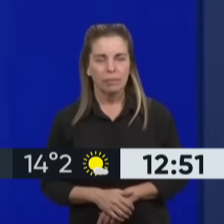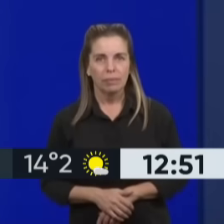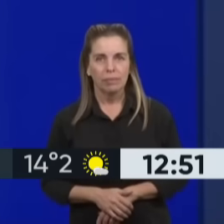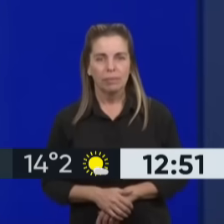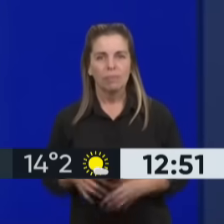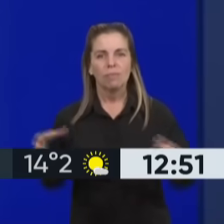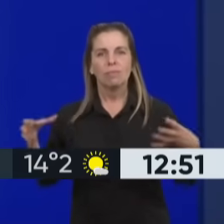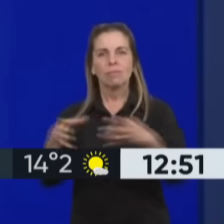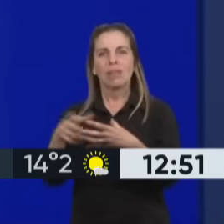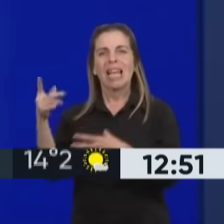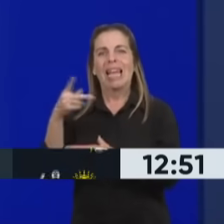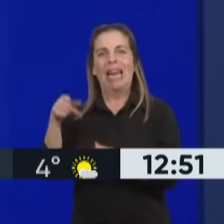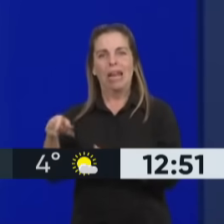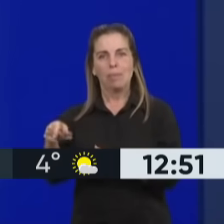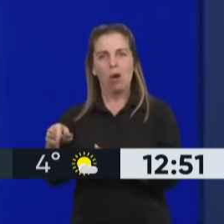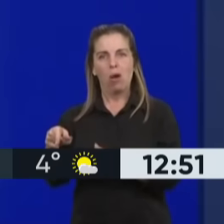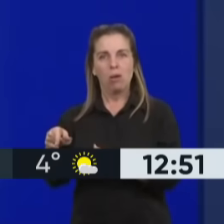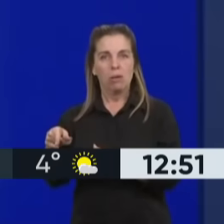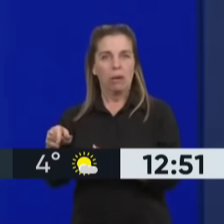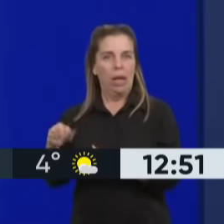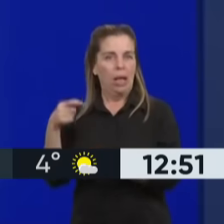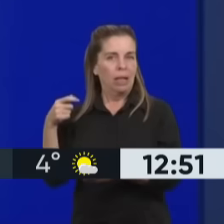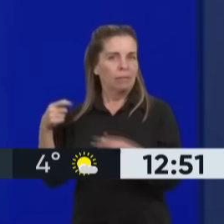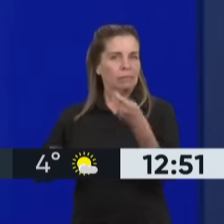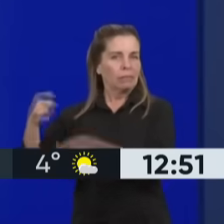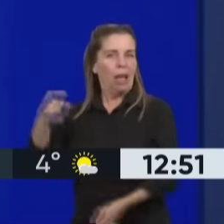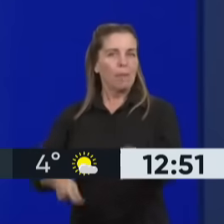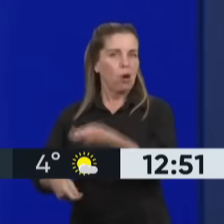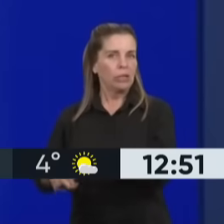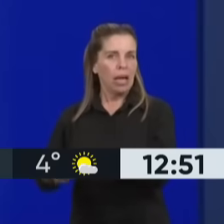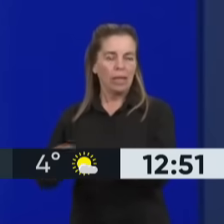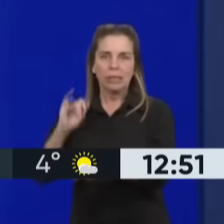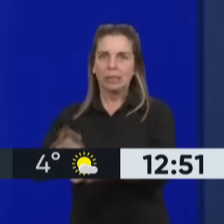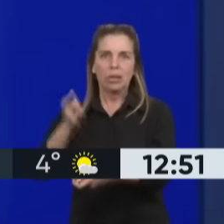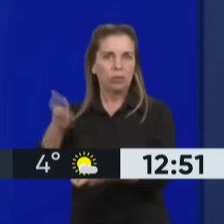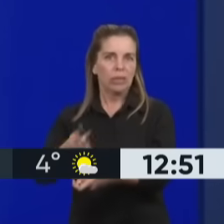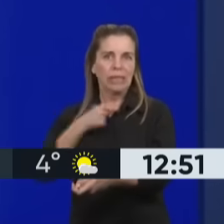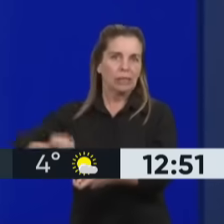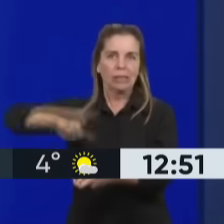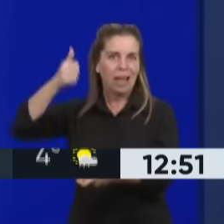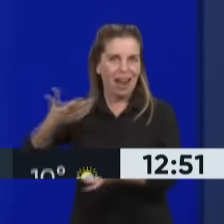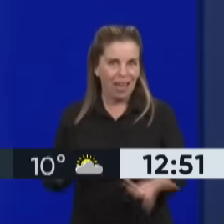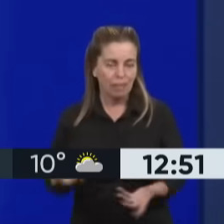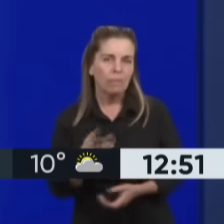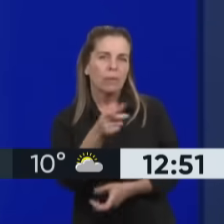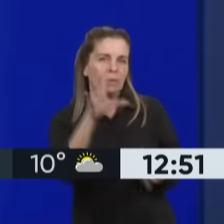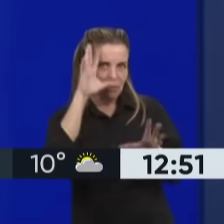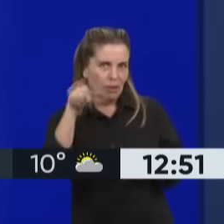el kirchnerismo va a tirar todo ahí. No se olviden que se vota de una manera